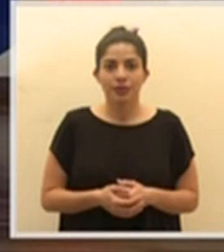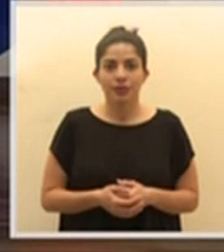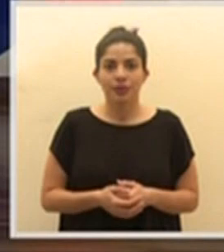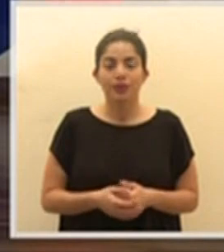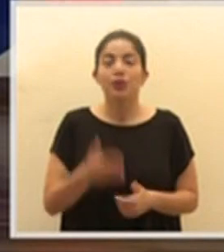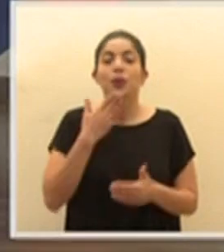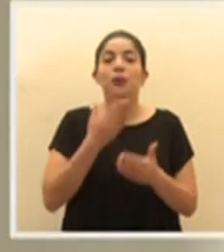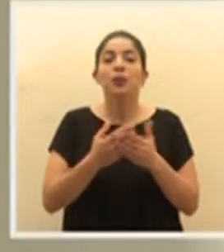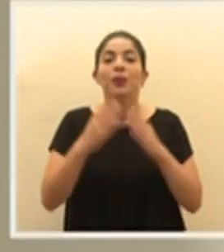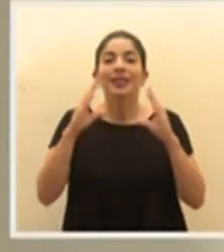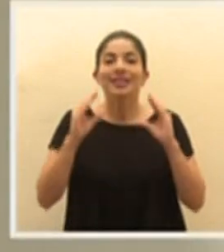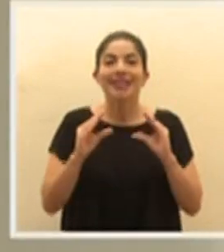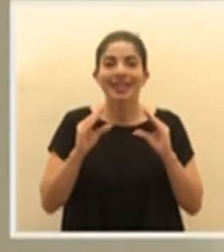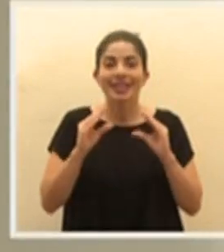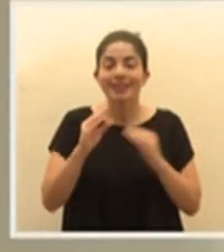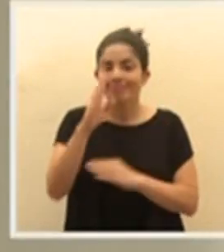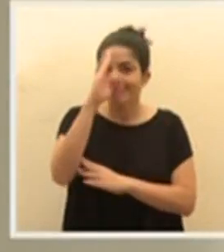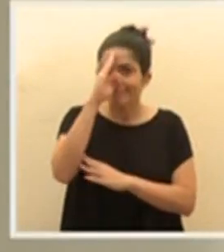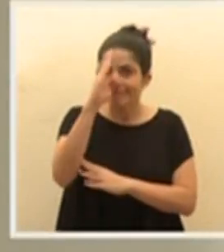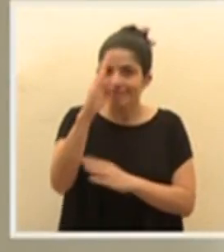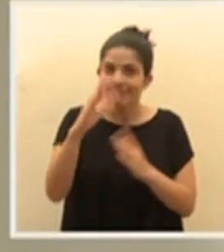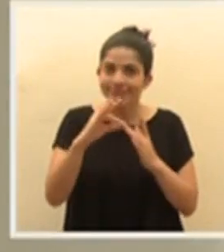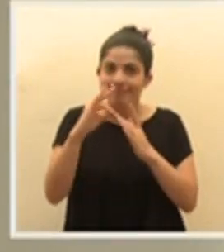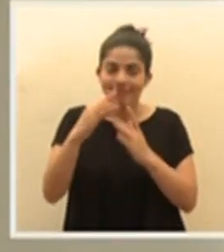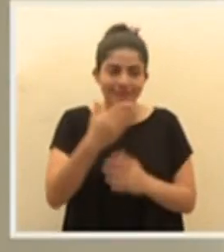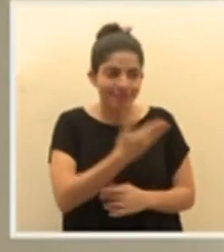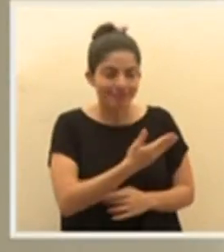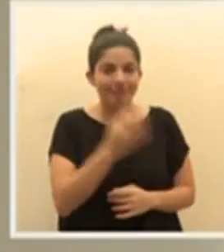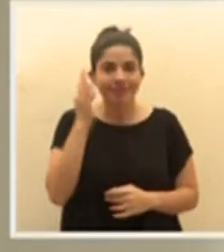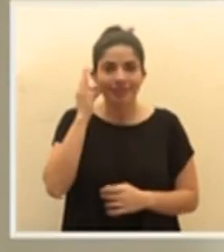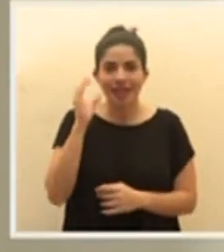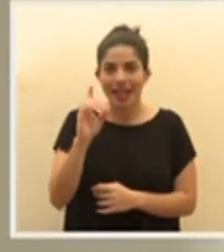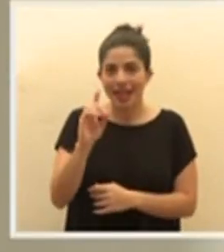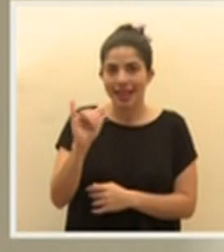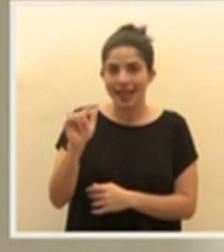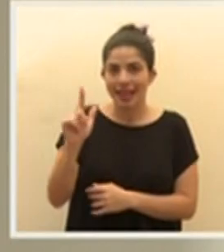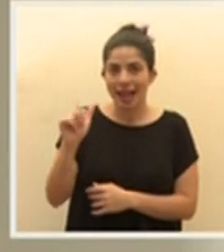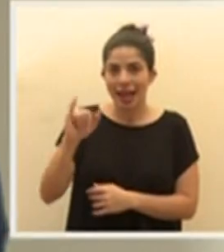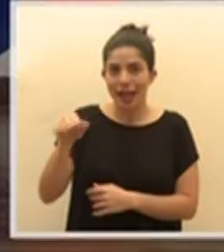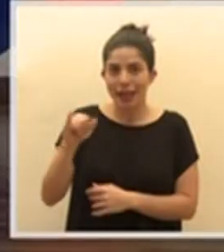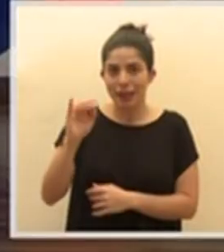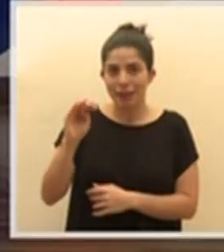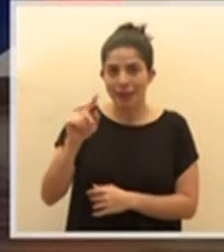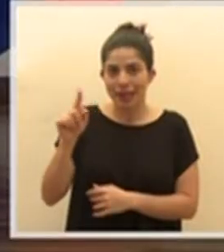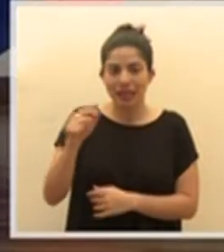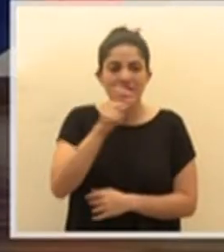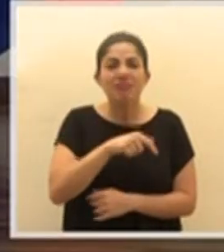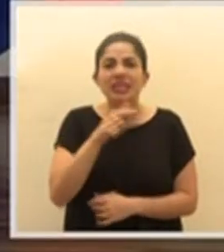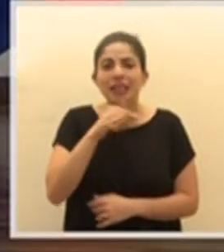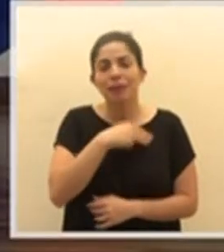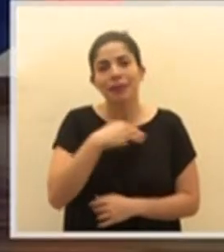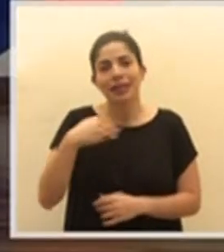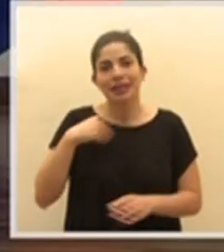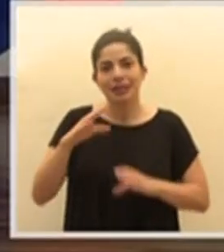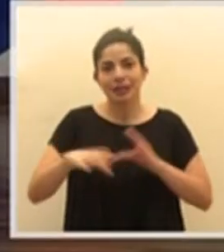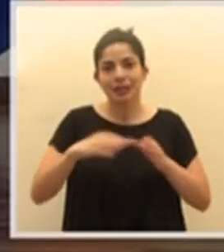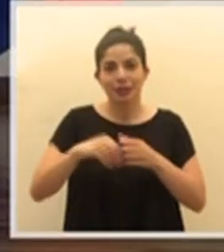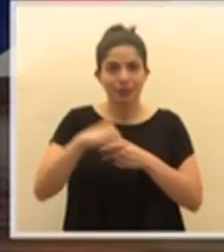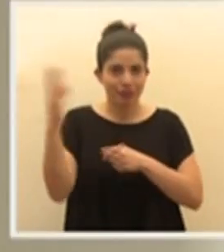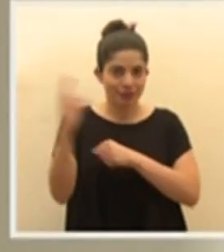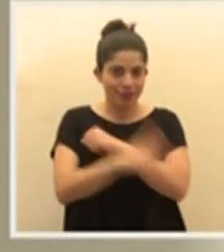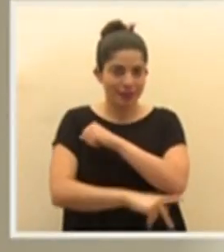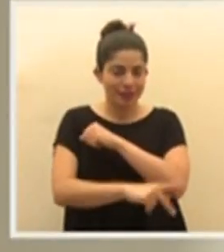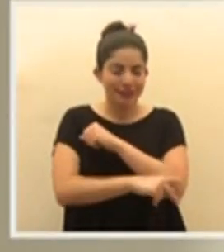Muy buenas tardes. Un saludo especial a doña Diala Jiménez, ministra de Comercio Exterior.